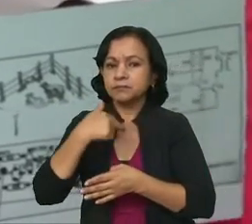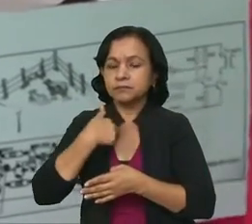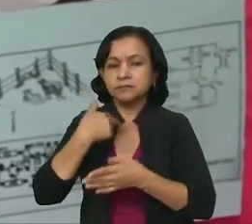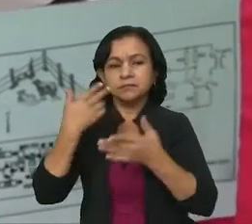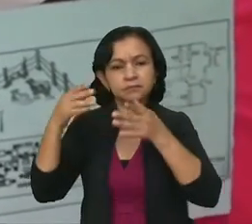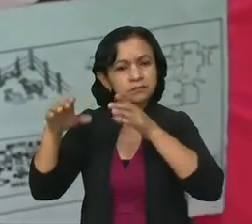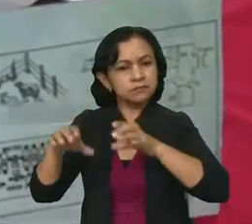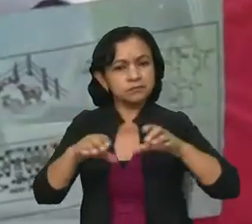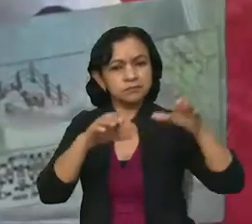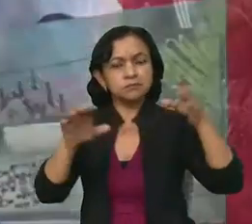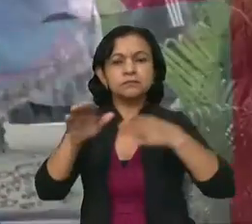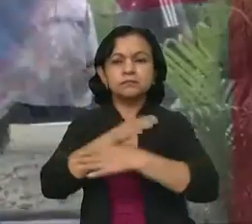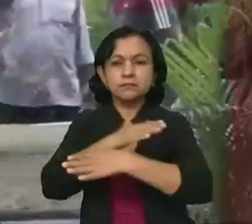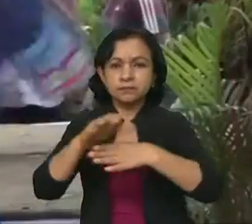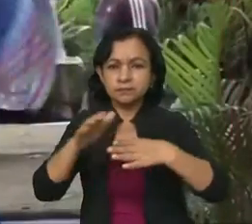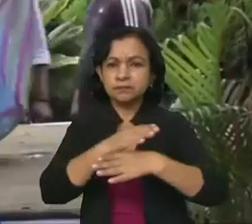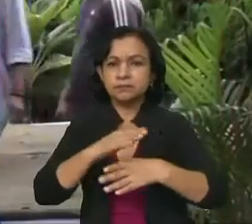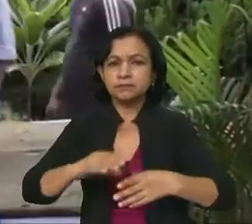derroche cultural.